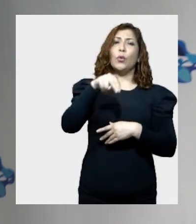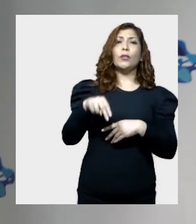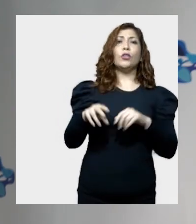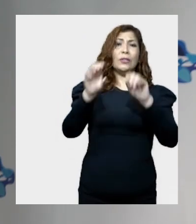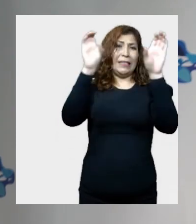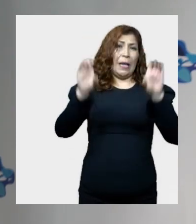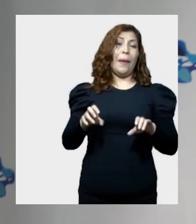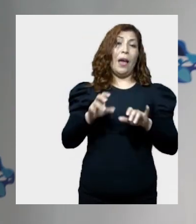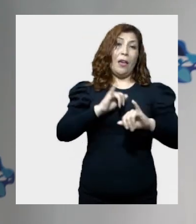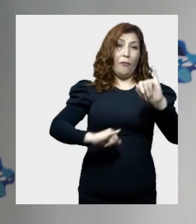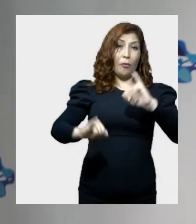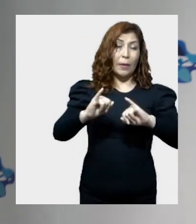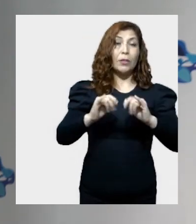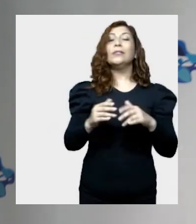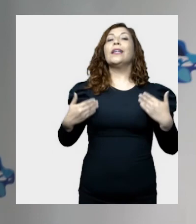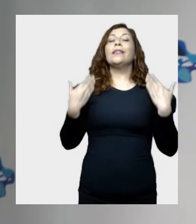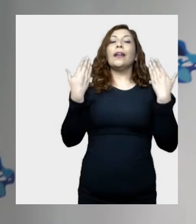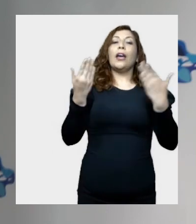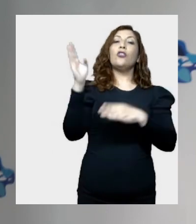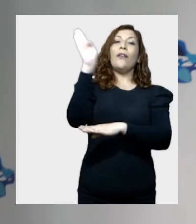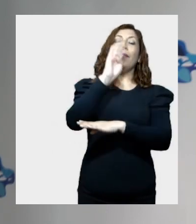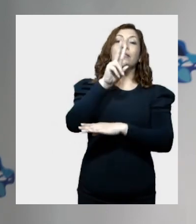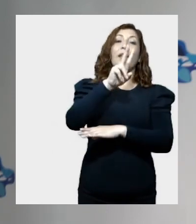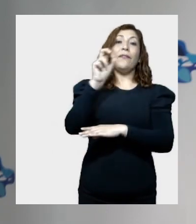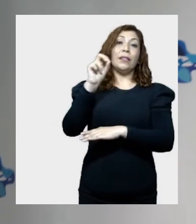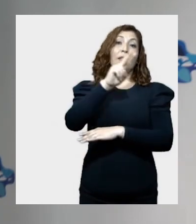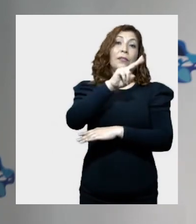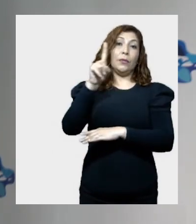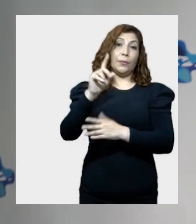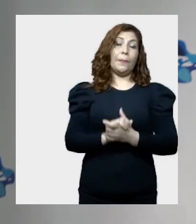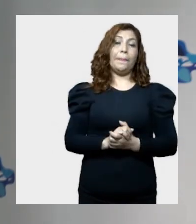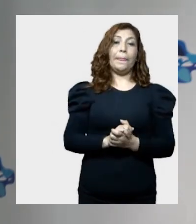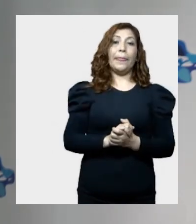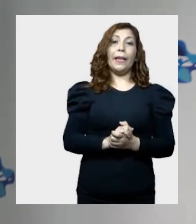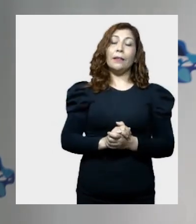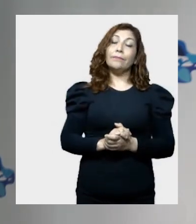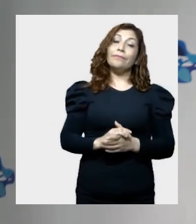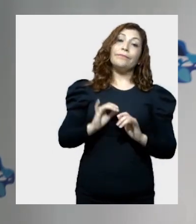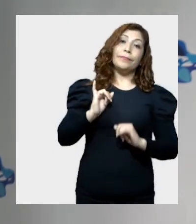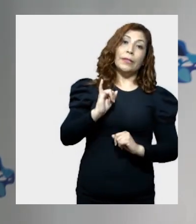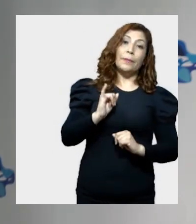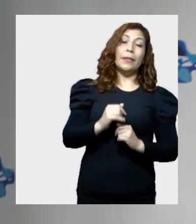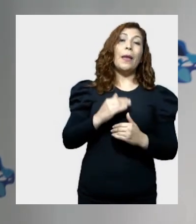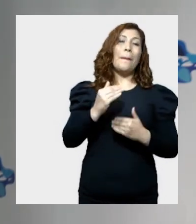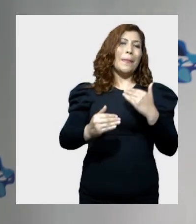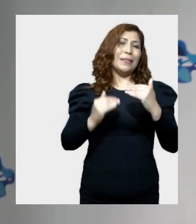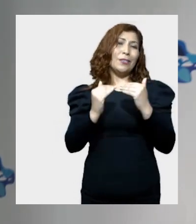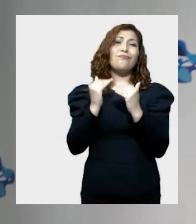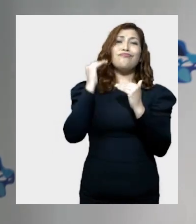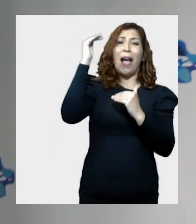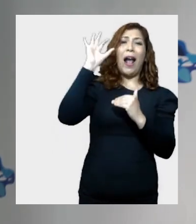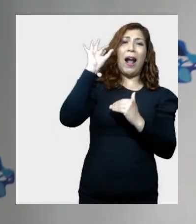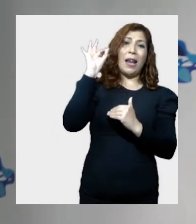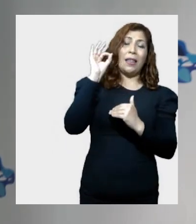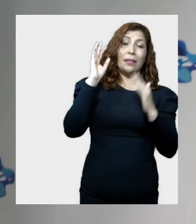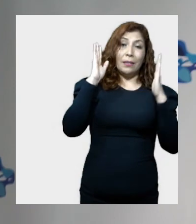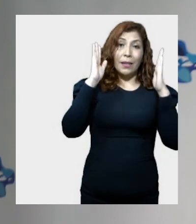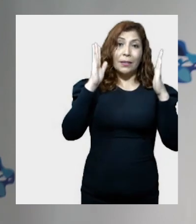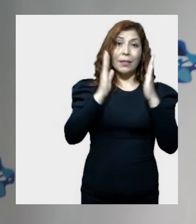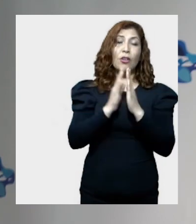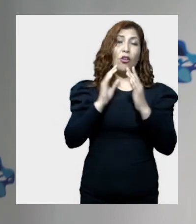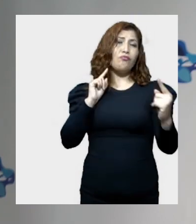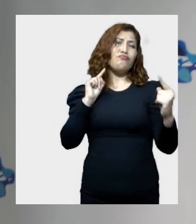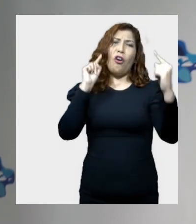informáticos ERP, se entregaron las bases 2021. Ciertamente, mantener el estándar de calidad en la atención es